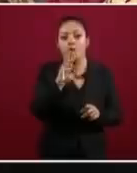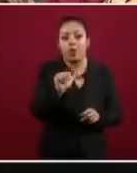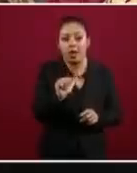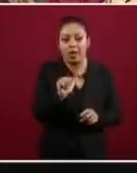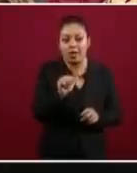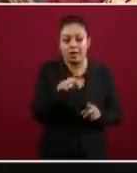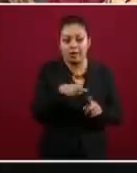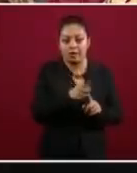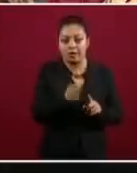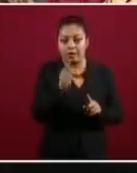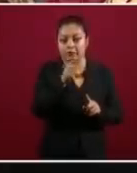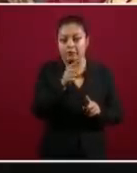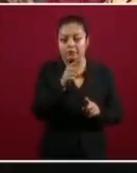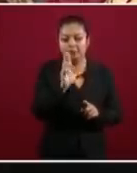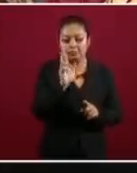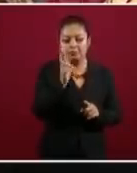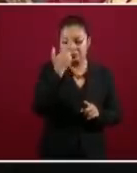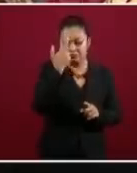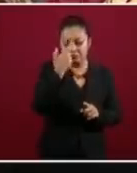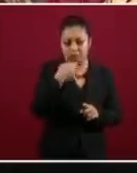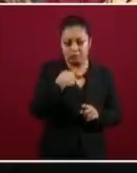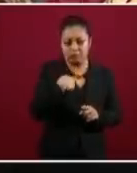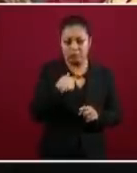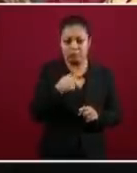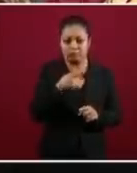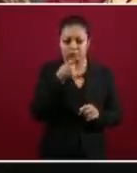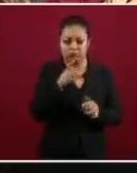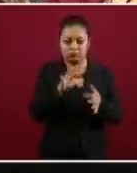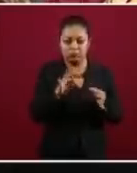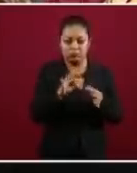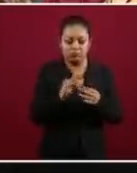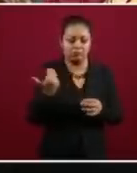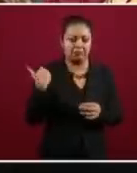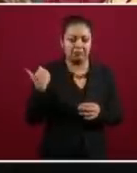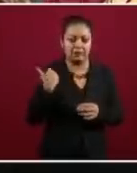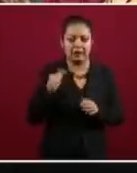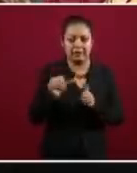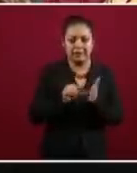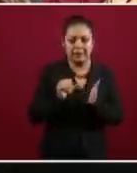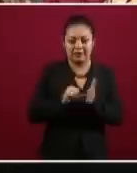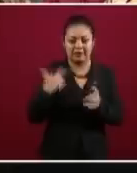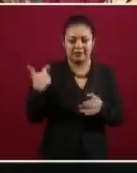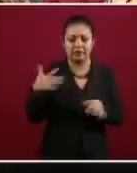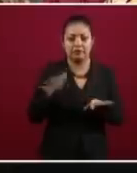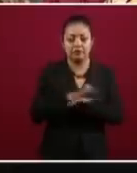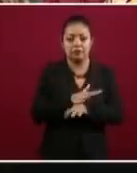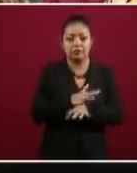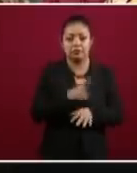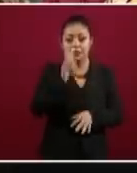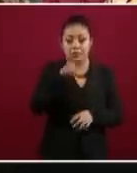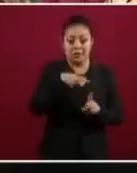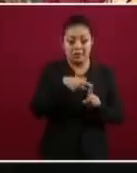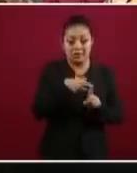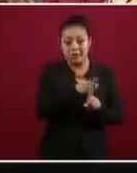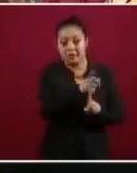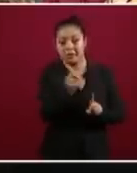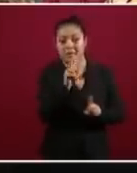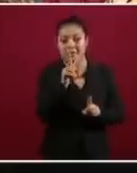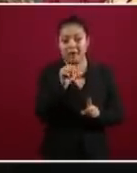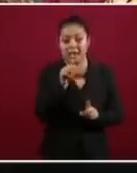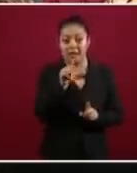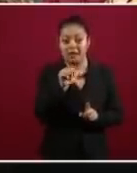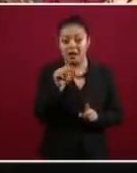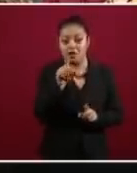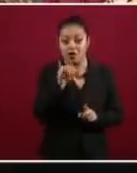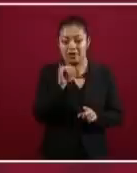aquí les comento que se acuerdan que hubo un cambio hace unos meses que se anunció, originalmente iba a ir de Valladolid a Cancún.